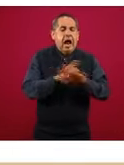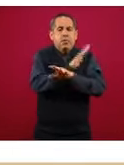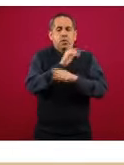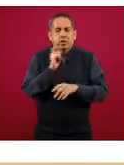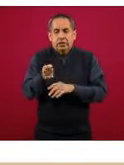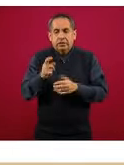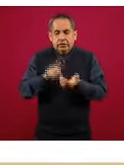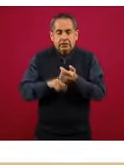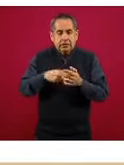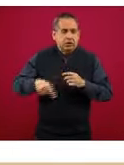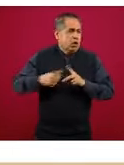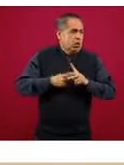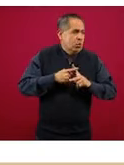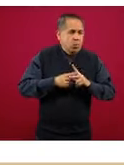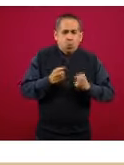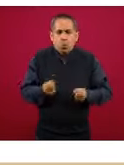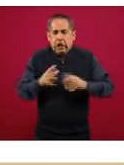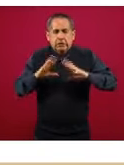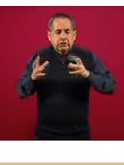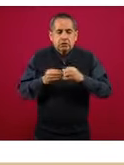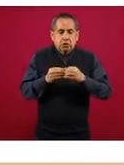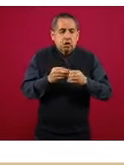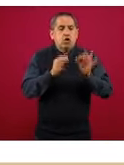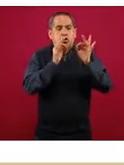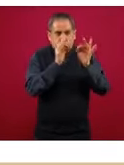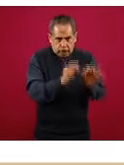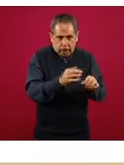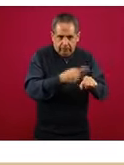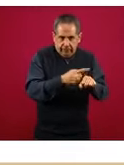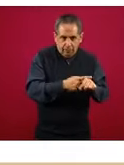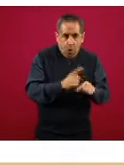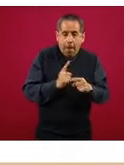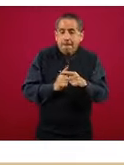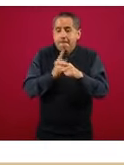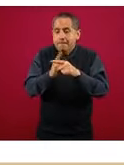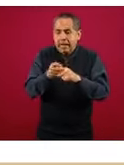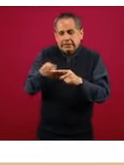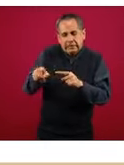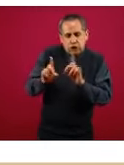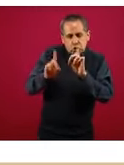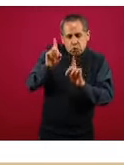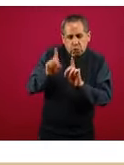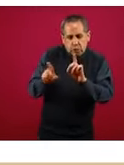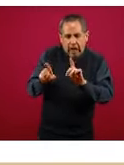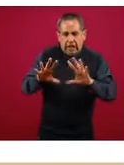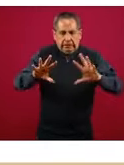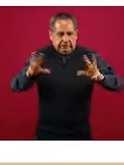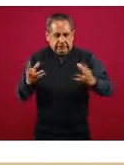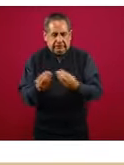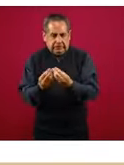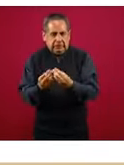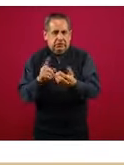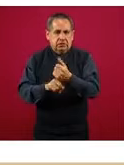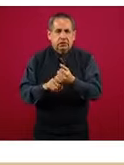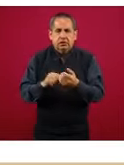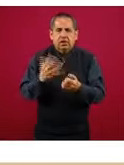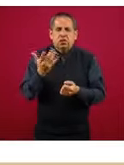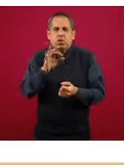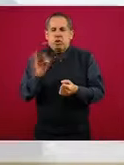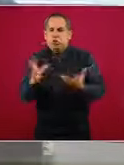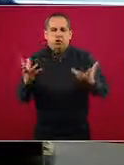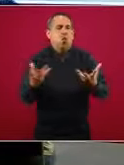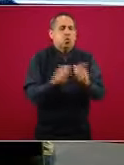de los casos estimados, insisto, son los confirmados, más aproximadamente el 50% de los que